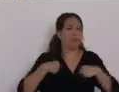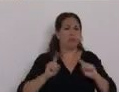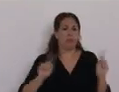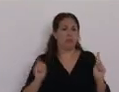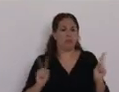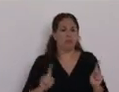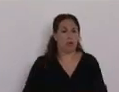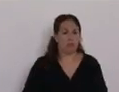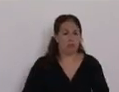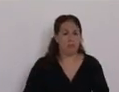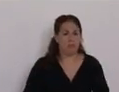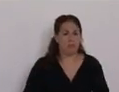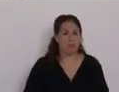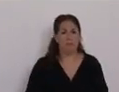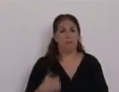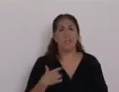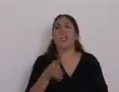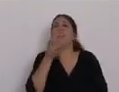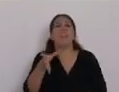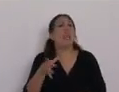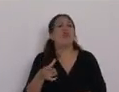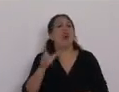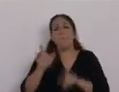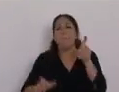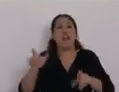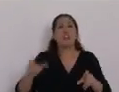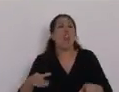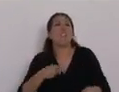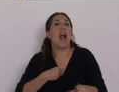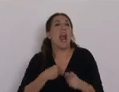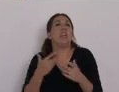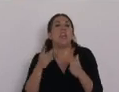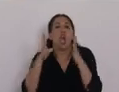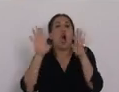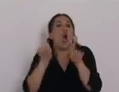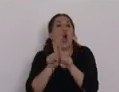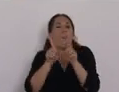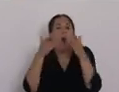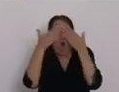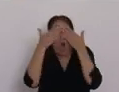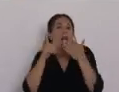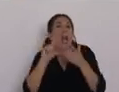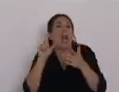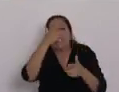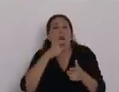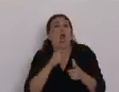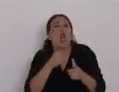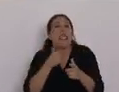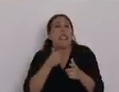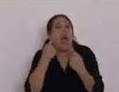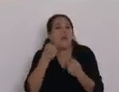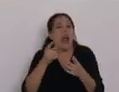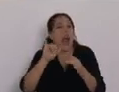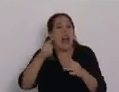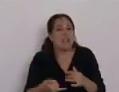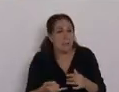fanático. Detesto a los fanáticos. Cualquier apreciación, es más, recién lo escuchaba el senador por Misión y me parecía